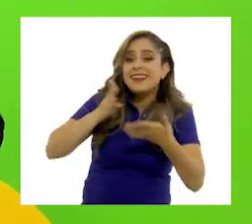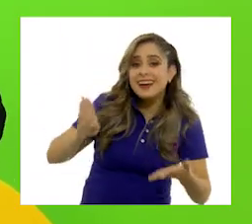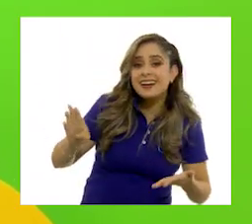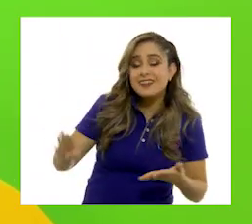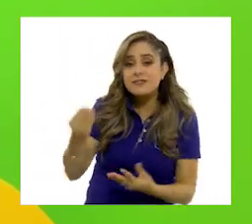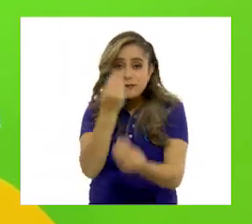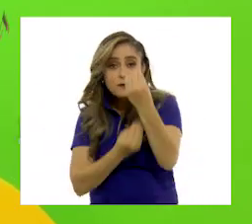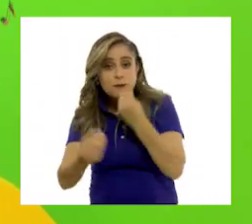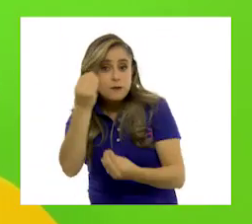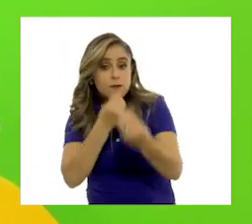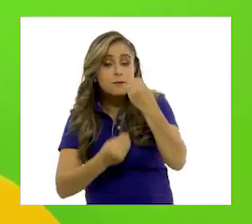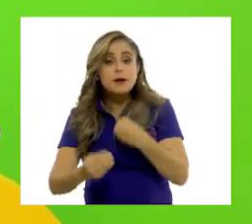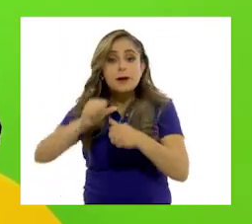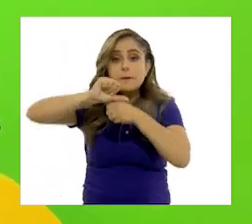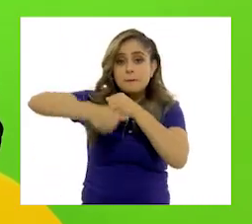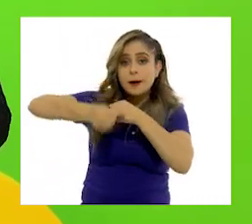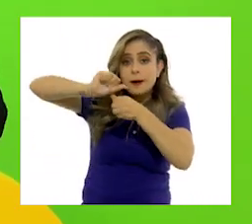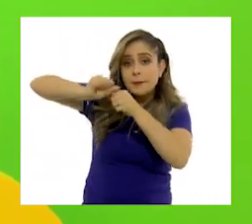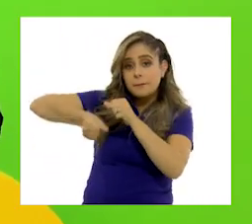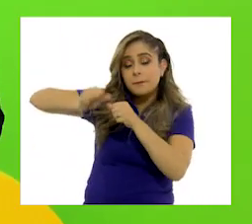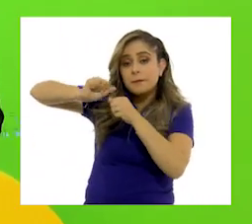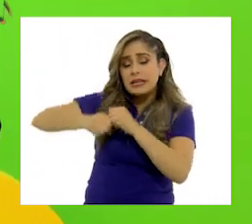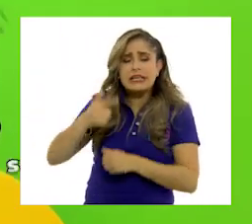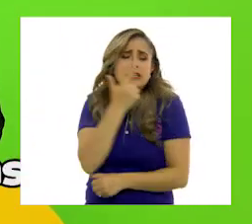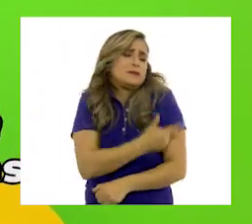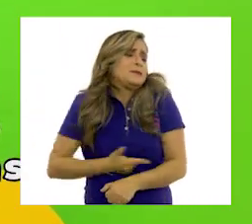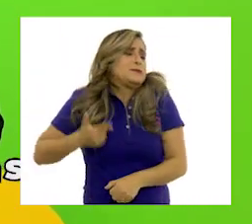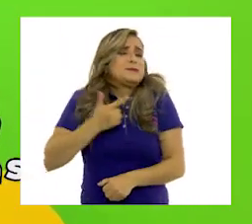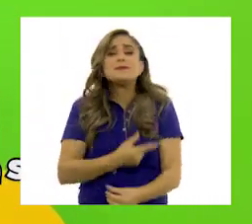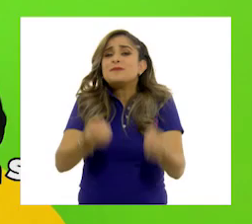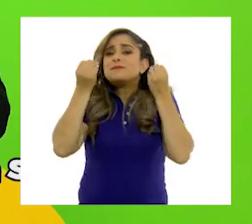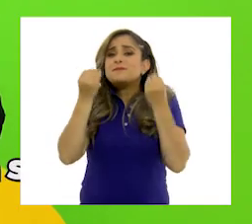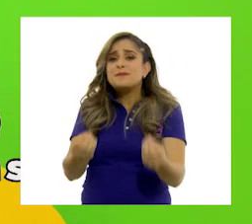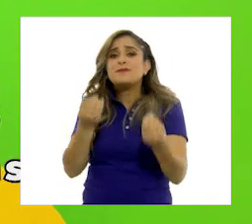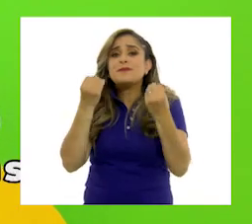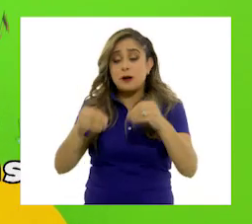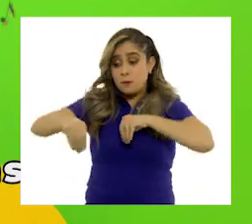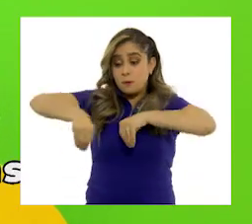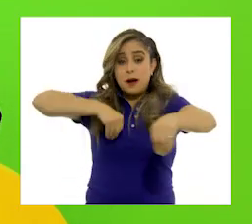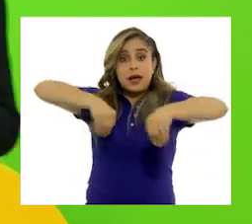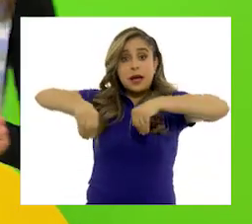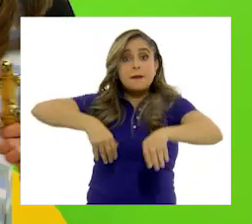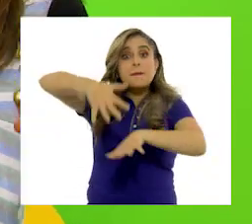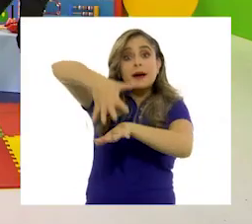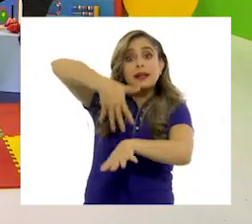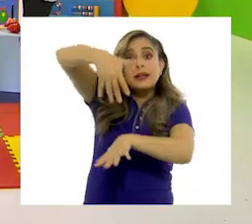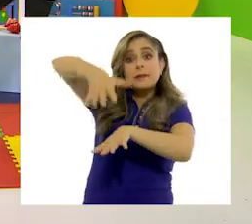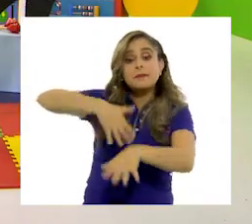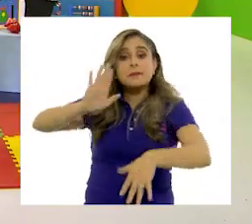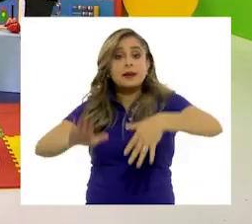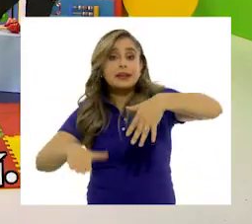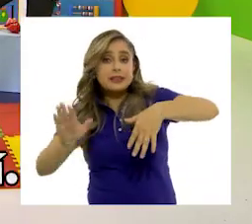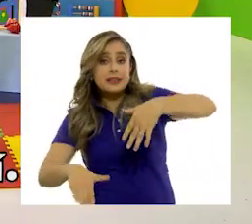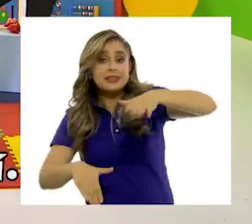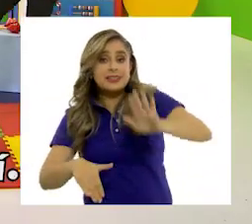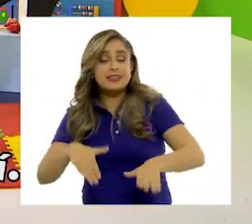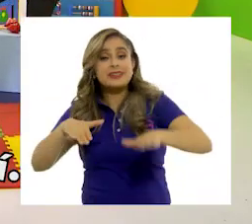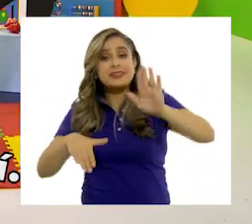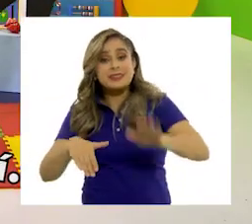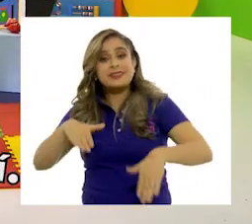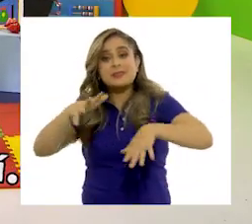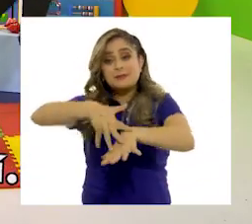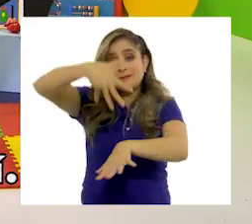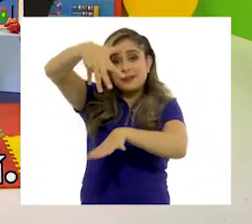blanco come papitas y le gusta tanto que mueve las patitas. Así, así, así,